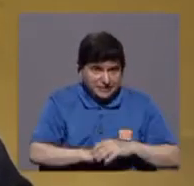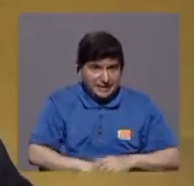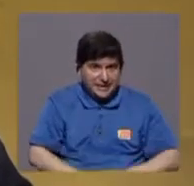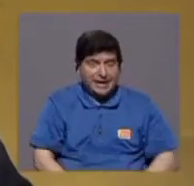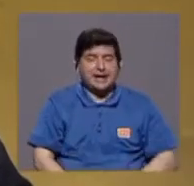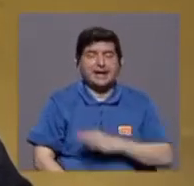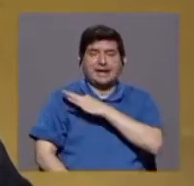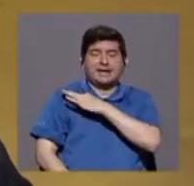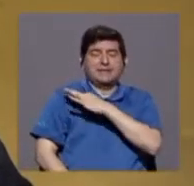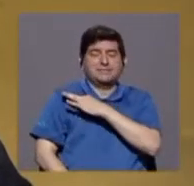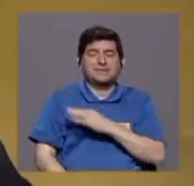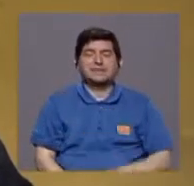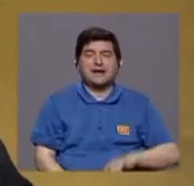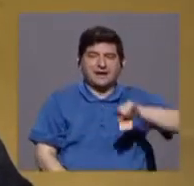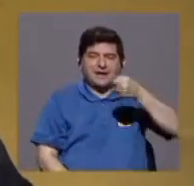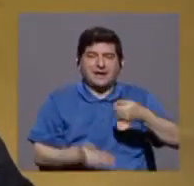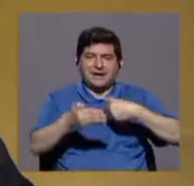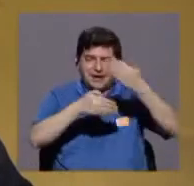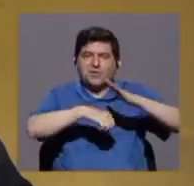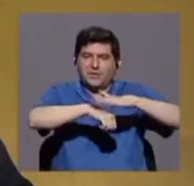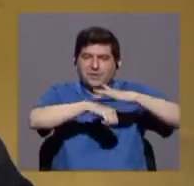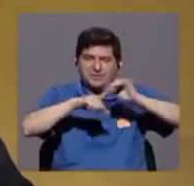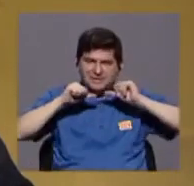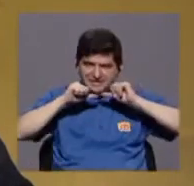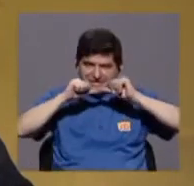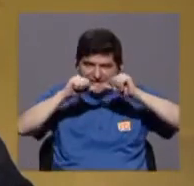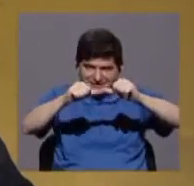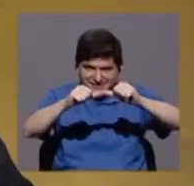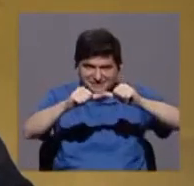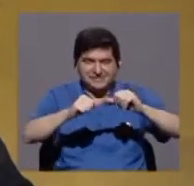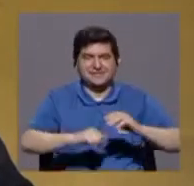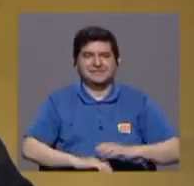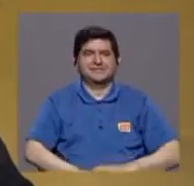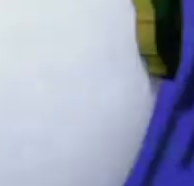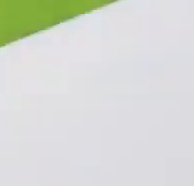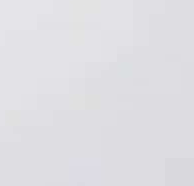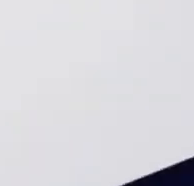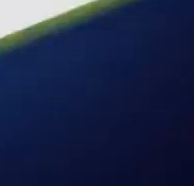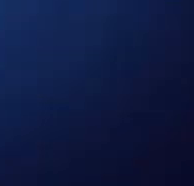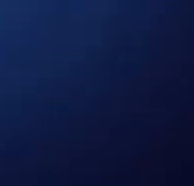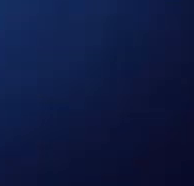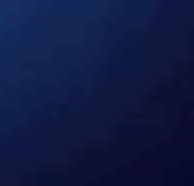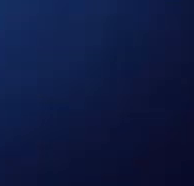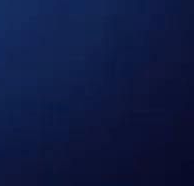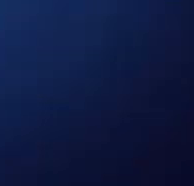le invitaremos al canal para que nos vuelva a invitar.